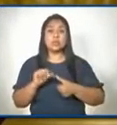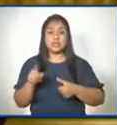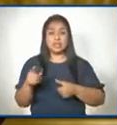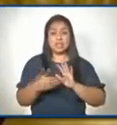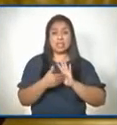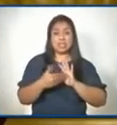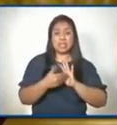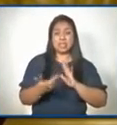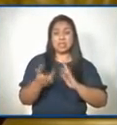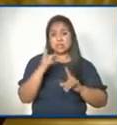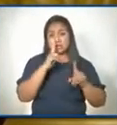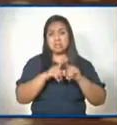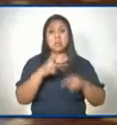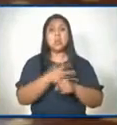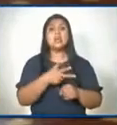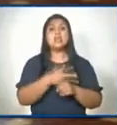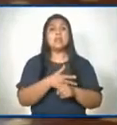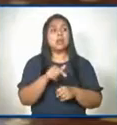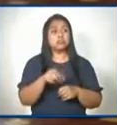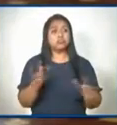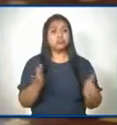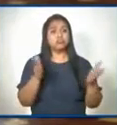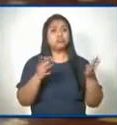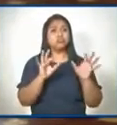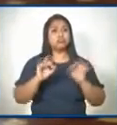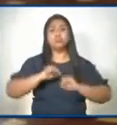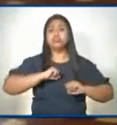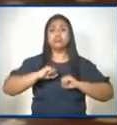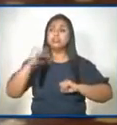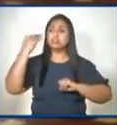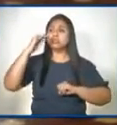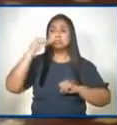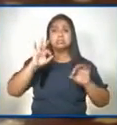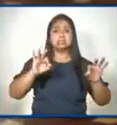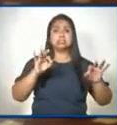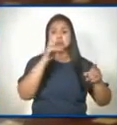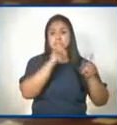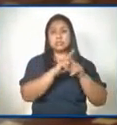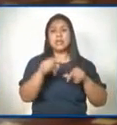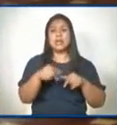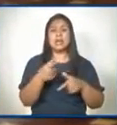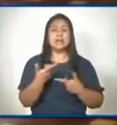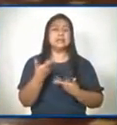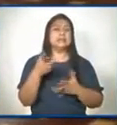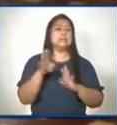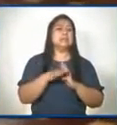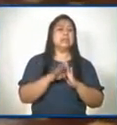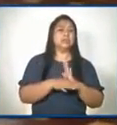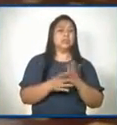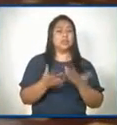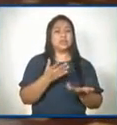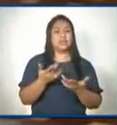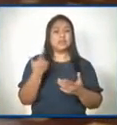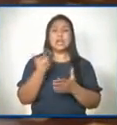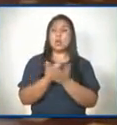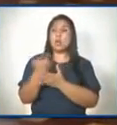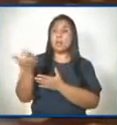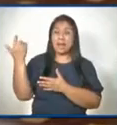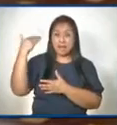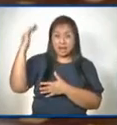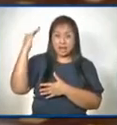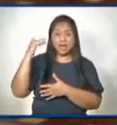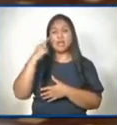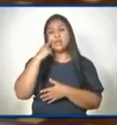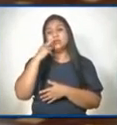eso, a pesar de que Guatemala ha tenido un muy buen ritmo de exportación, ha logrado contraer un tanto la compra internacional, y si sí,